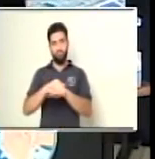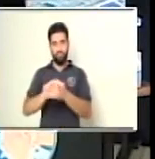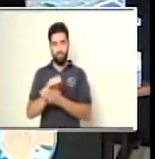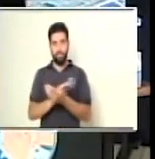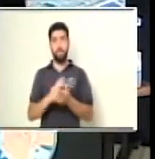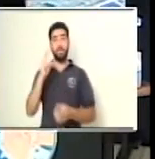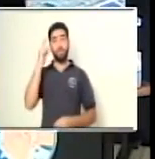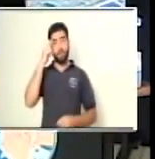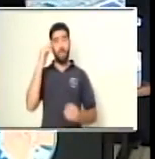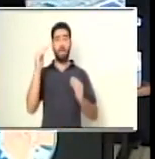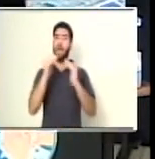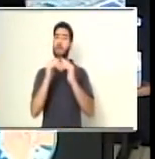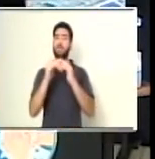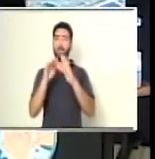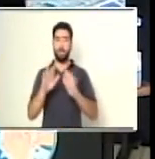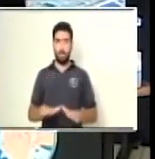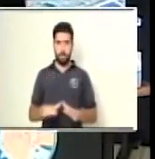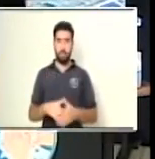casa.